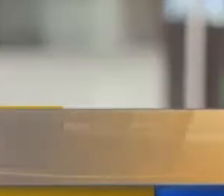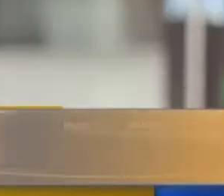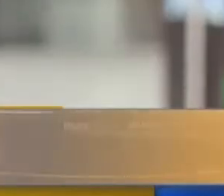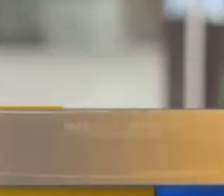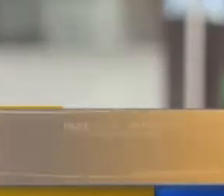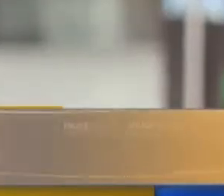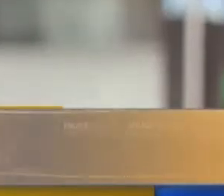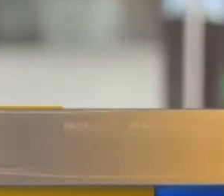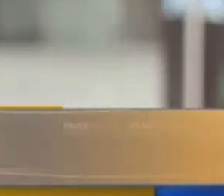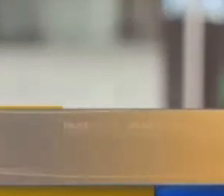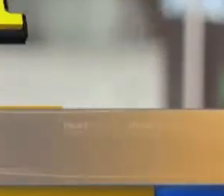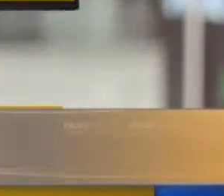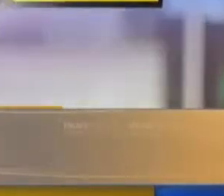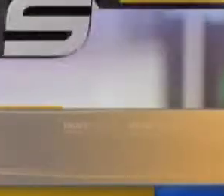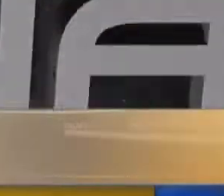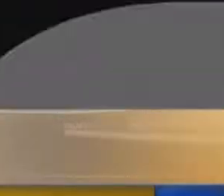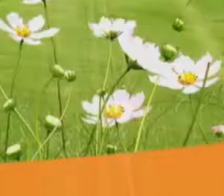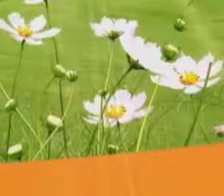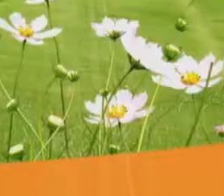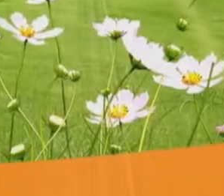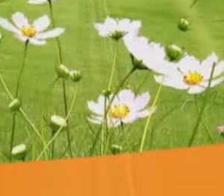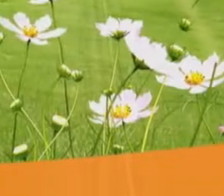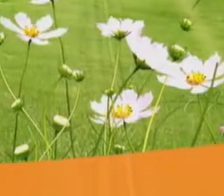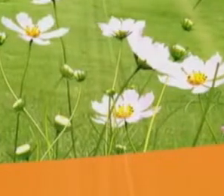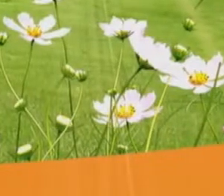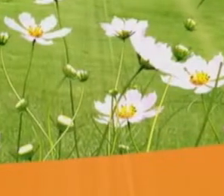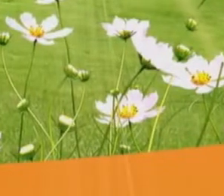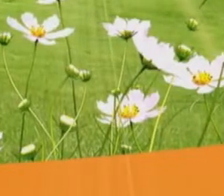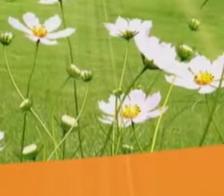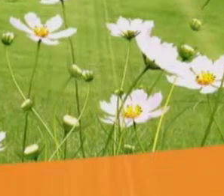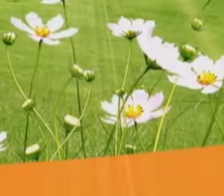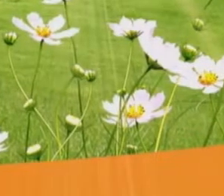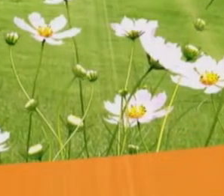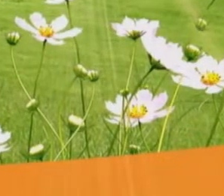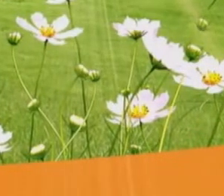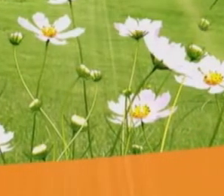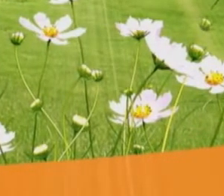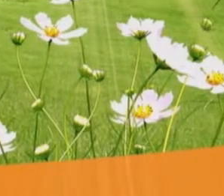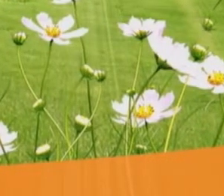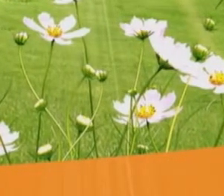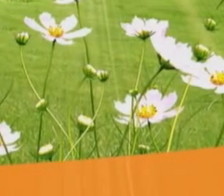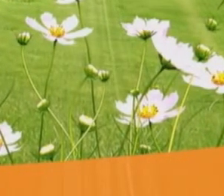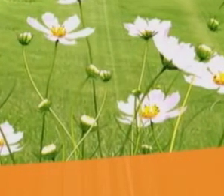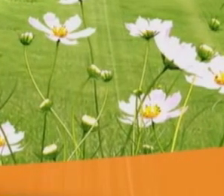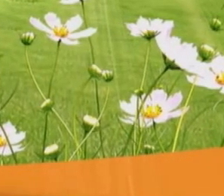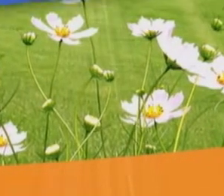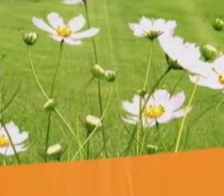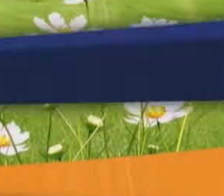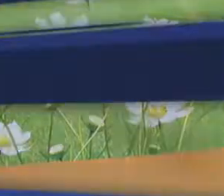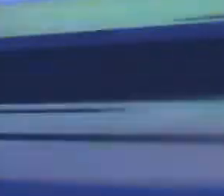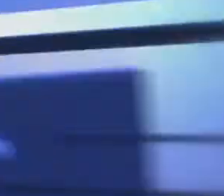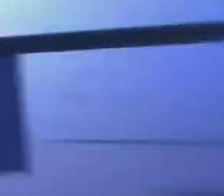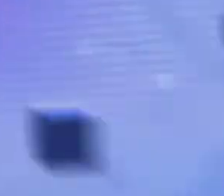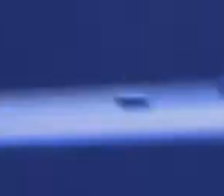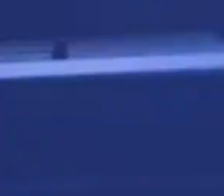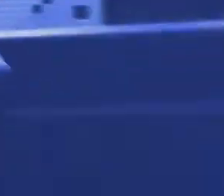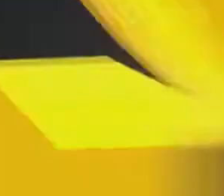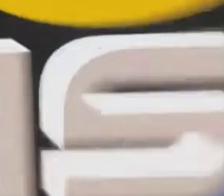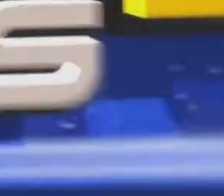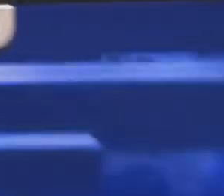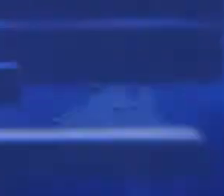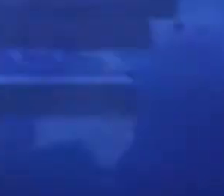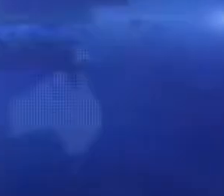del aniversario número 95 del municipio. Con el patrocinio de Barsol Ecológico, Barsol Aroma Delicias, líder en limpieza, Enlace Noticias,